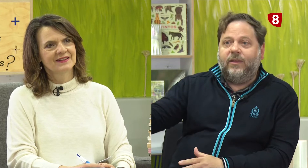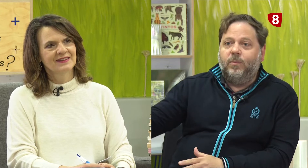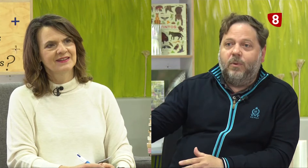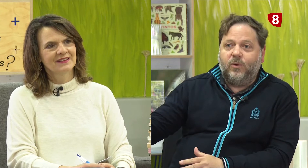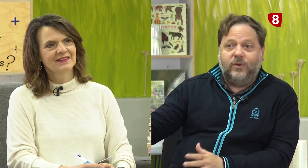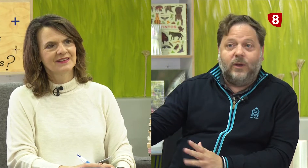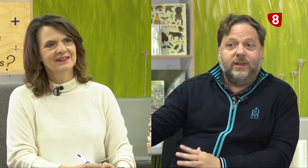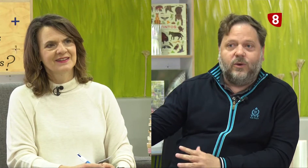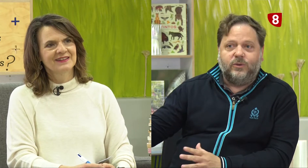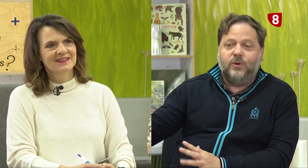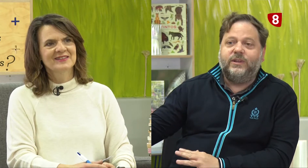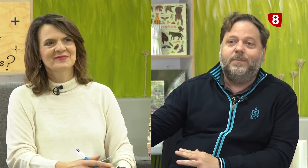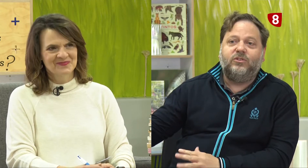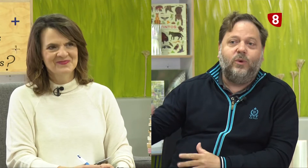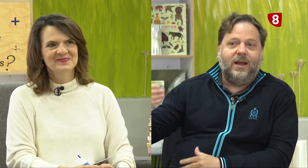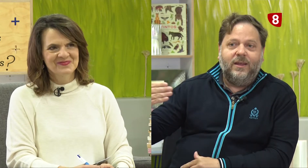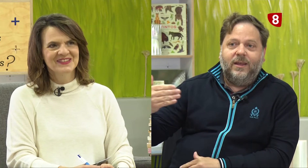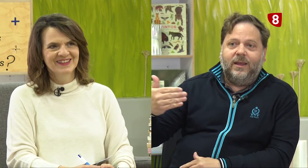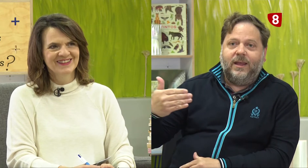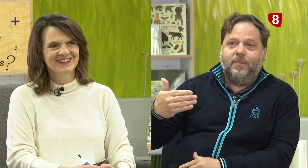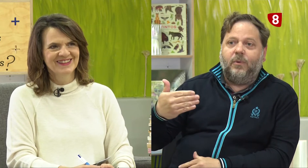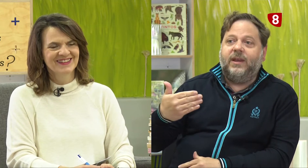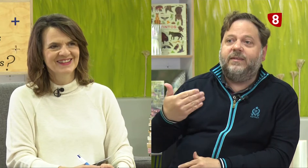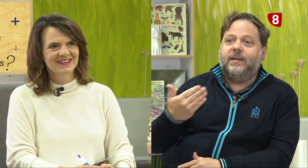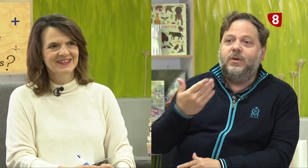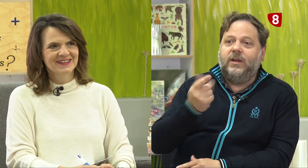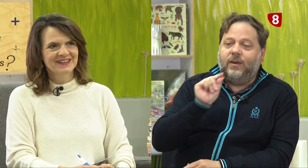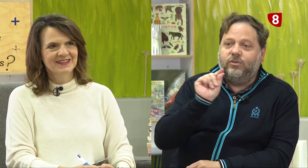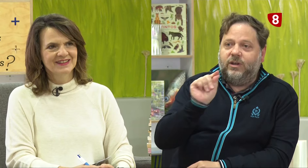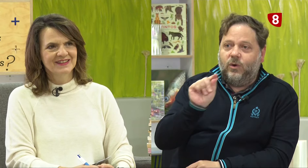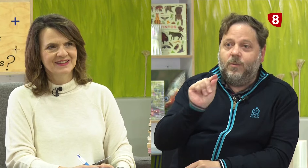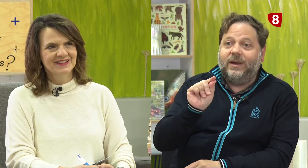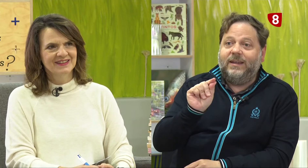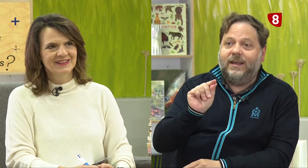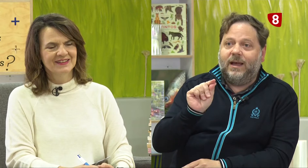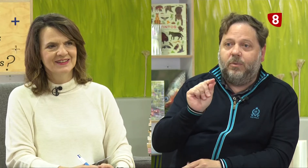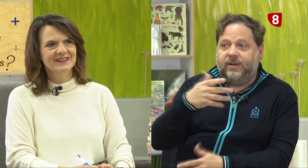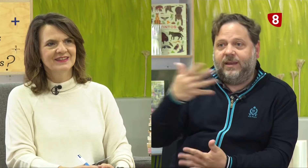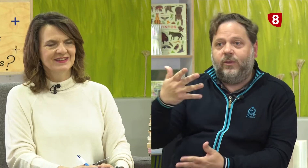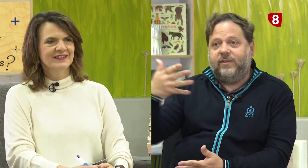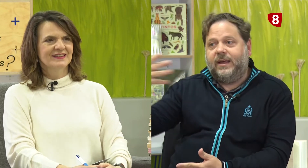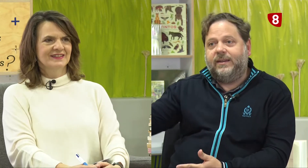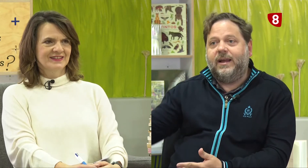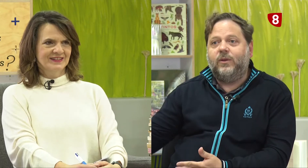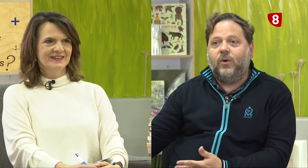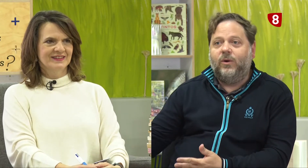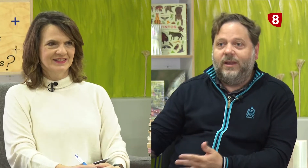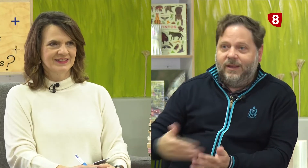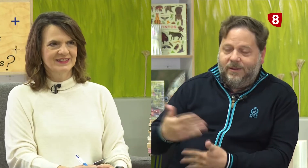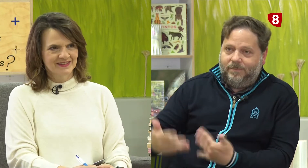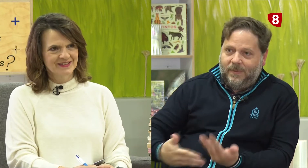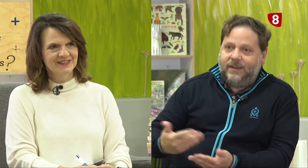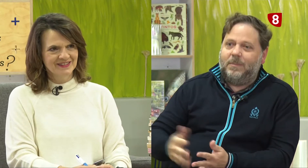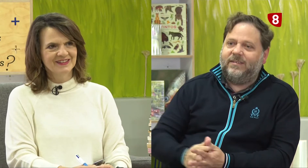se le ha ido un poco, ya no tiene control, no tiene mesura. Podría ser también utilizar un signo como crítica, porque se ha ido y está criticando algo